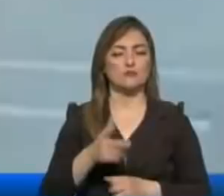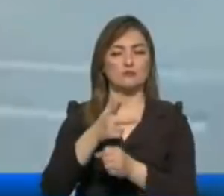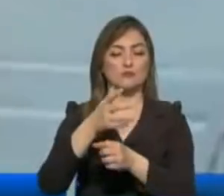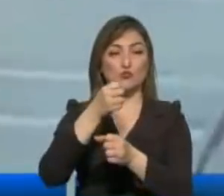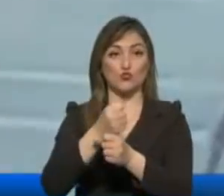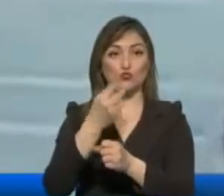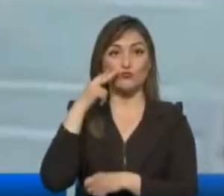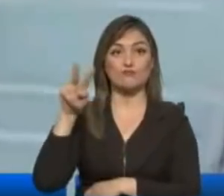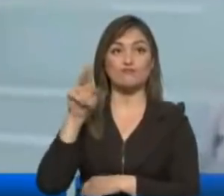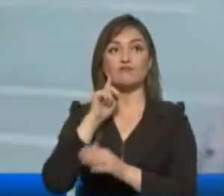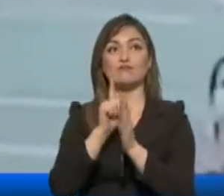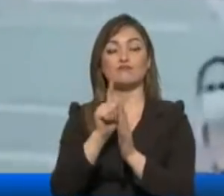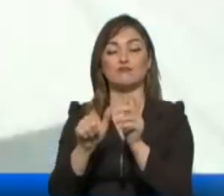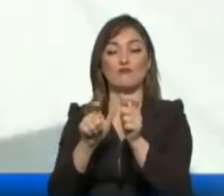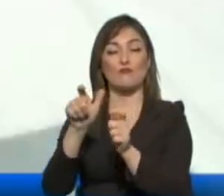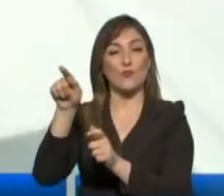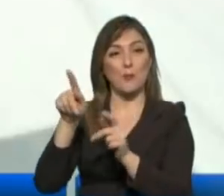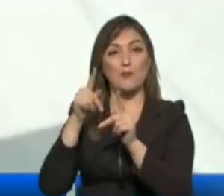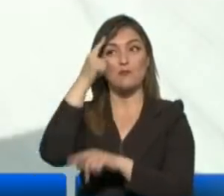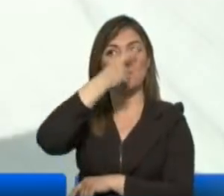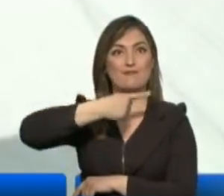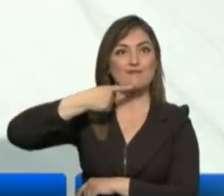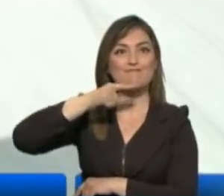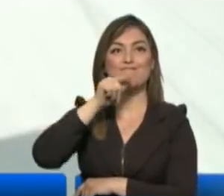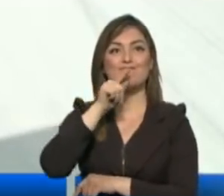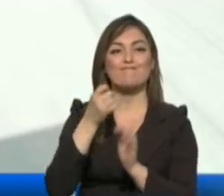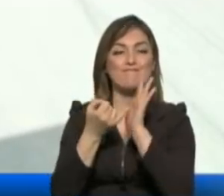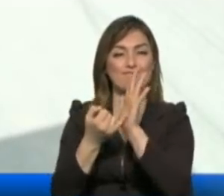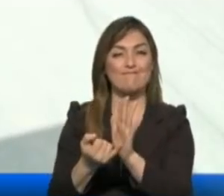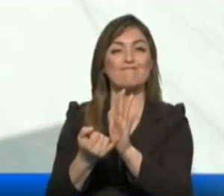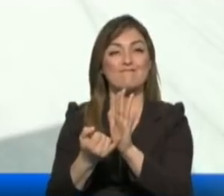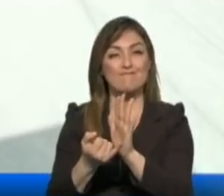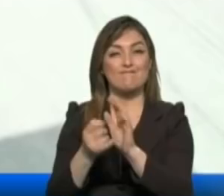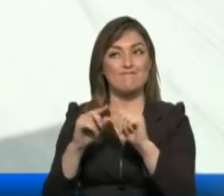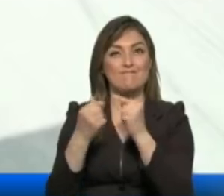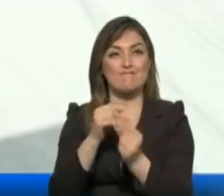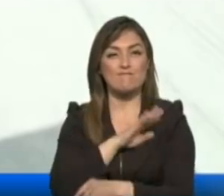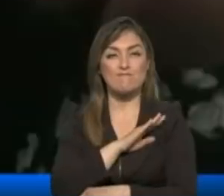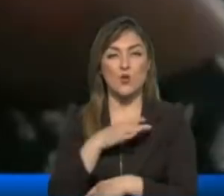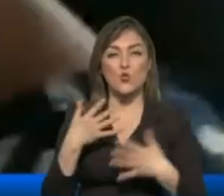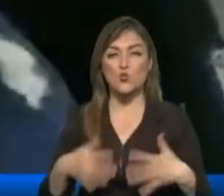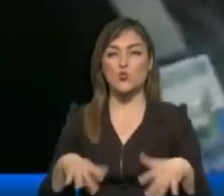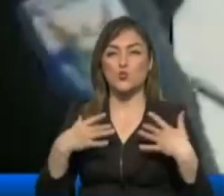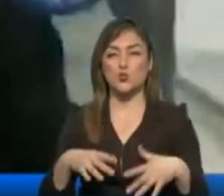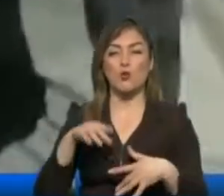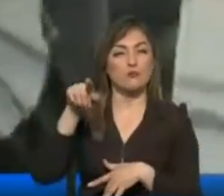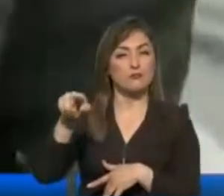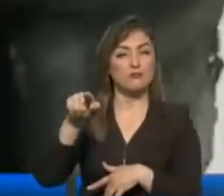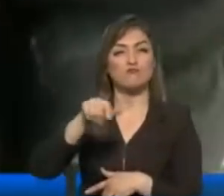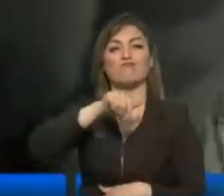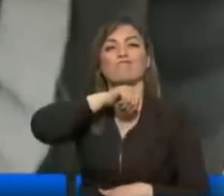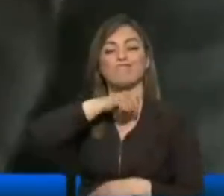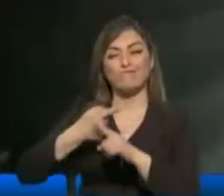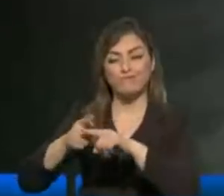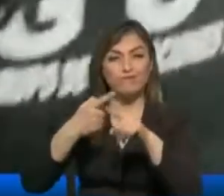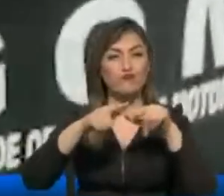seguridad y las respectivas denuncias ciudadanas permitieron identificar a los integrantes de una presunta banda de peligrosos delincuentes que asaltaban a mano armada